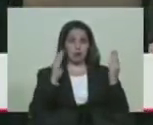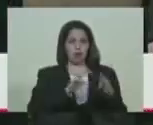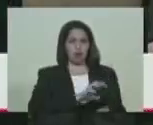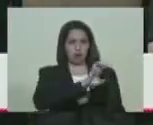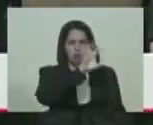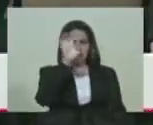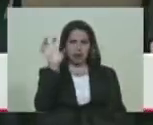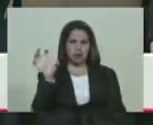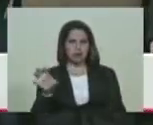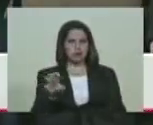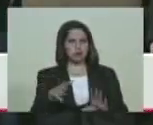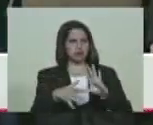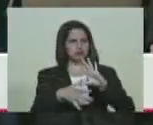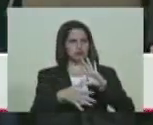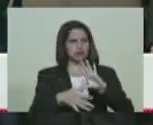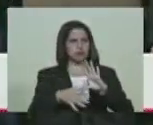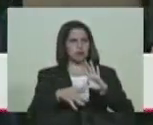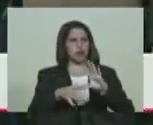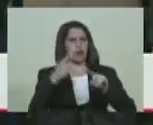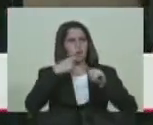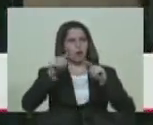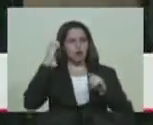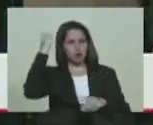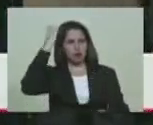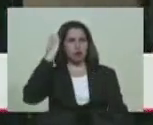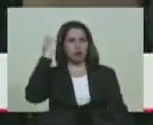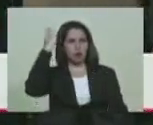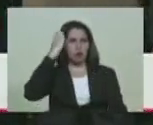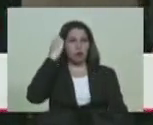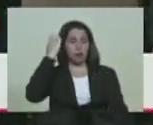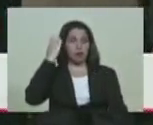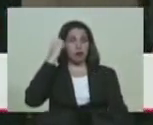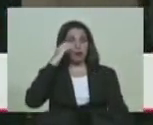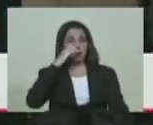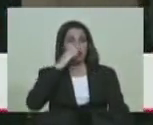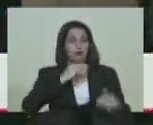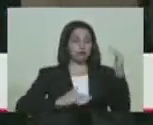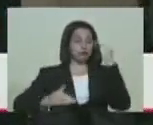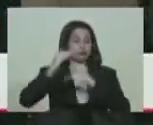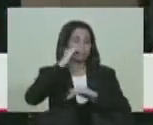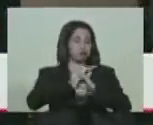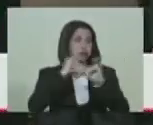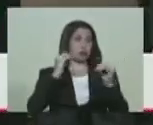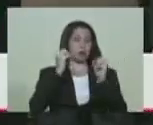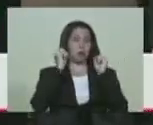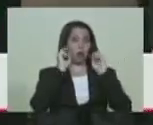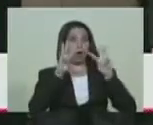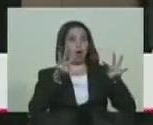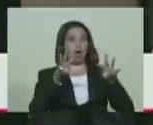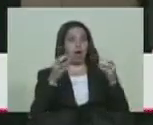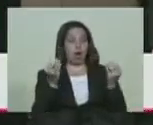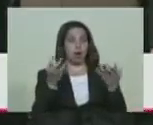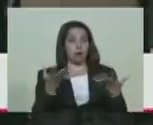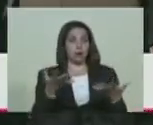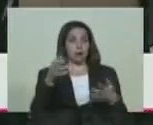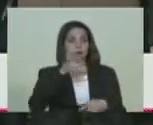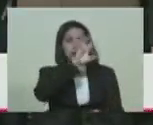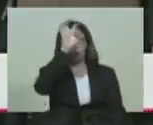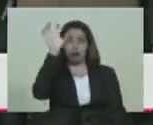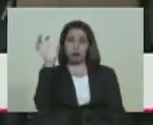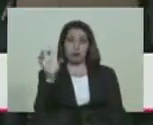continente y países de Europa, es un récord inimaginable en esos países.